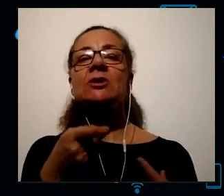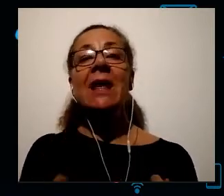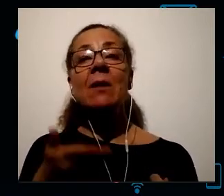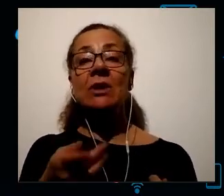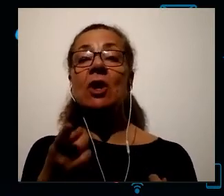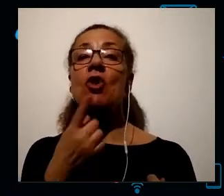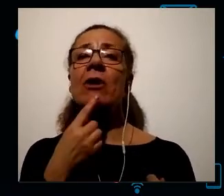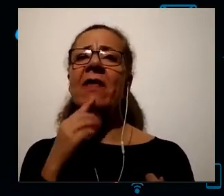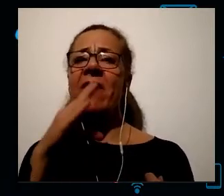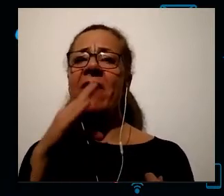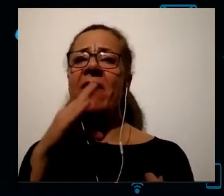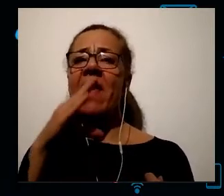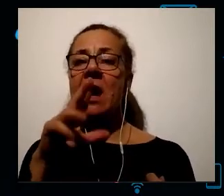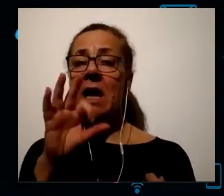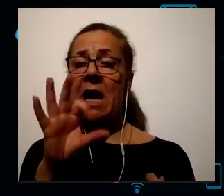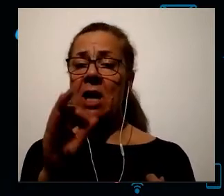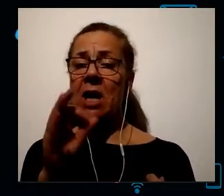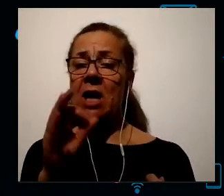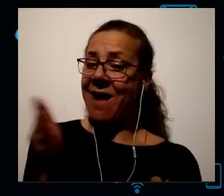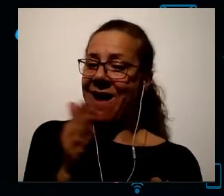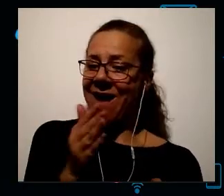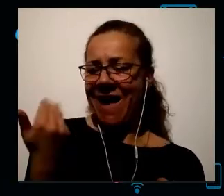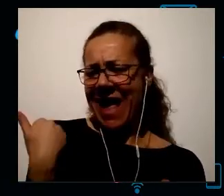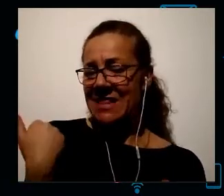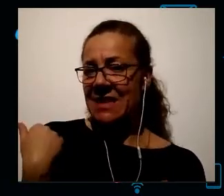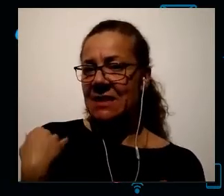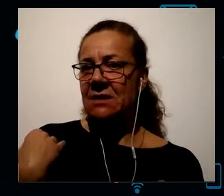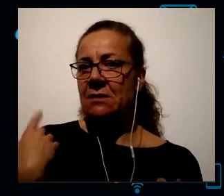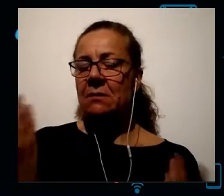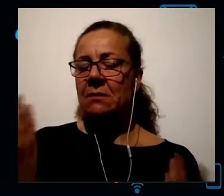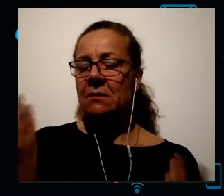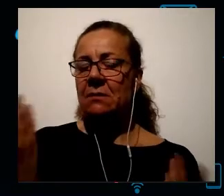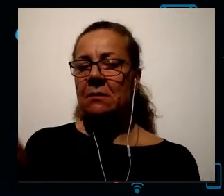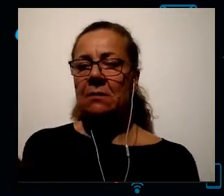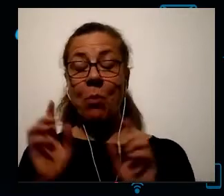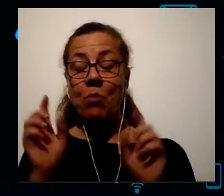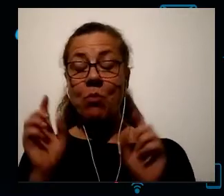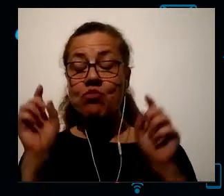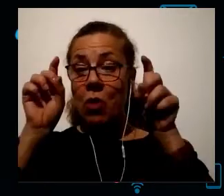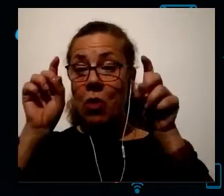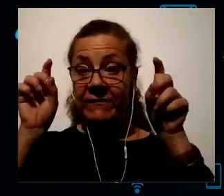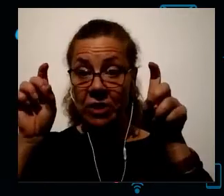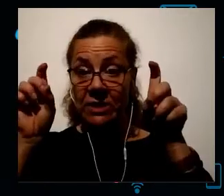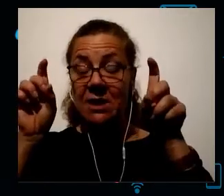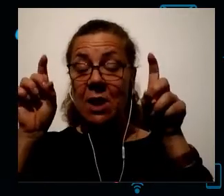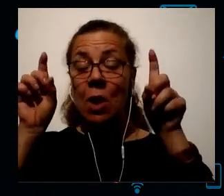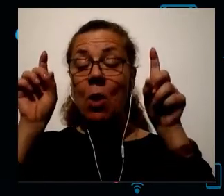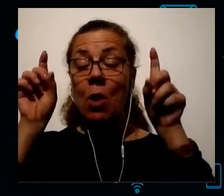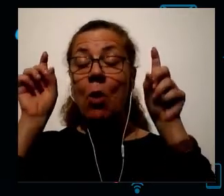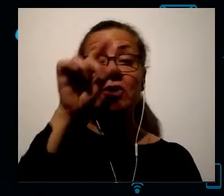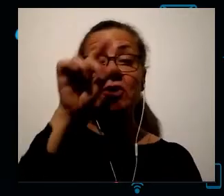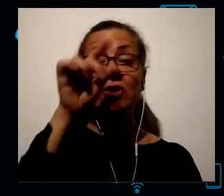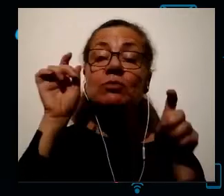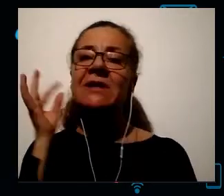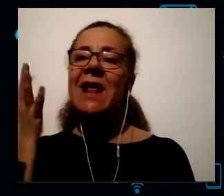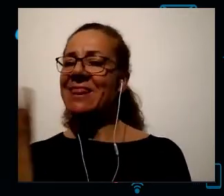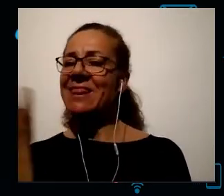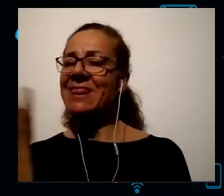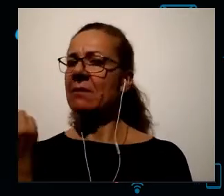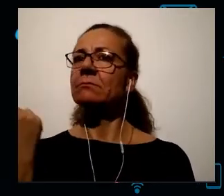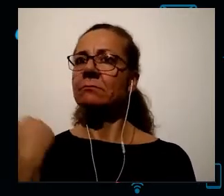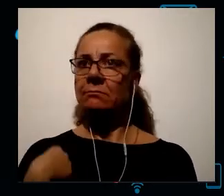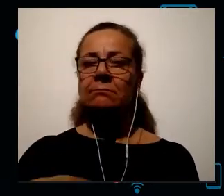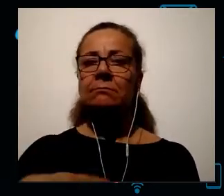mención carlos antes esa competencia digital docente es decir los los docentes los profesores las profesoras tienen que estar preparados